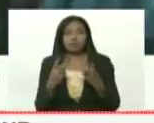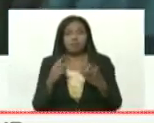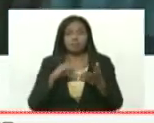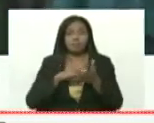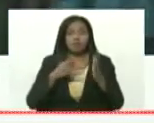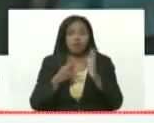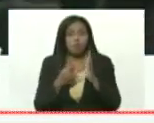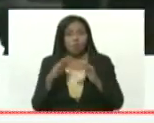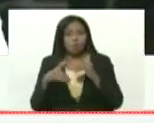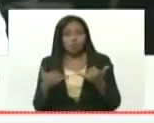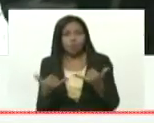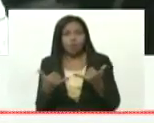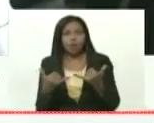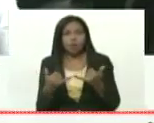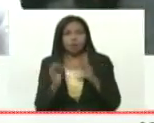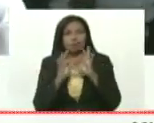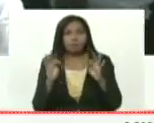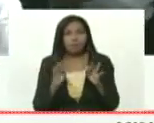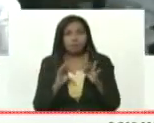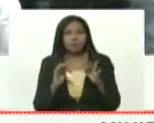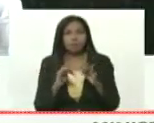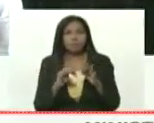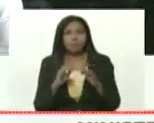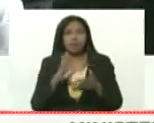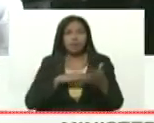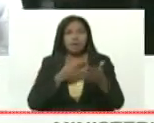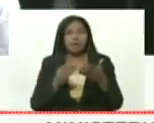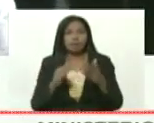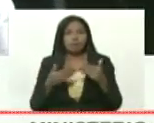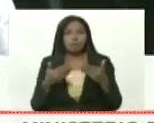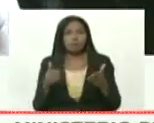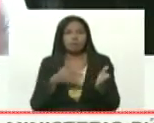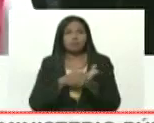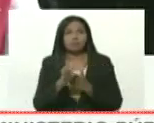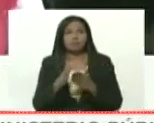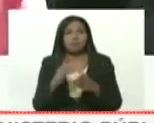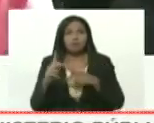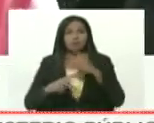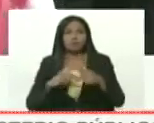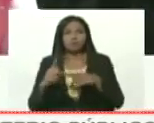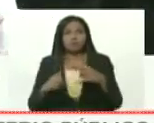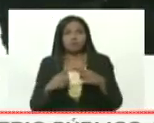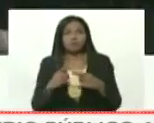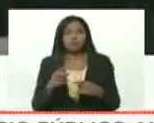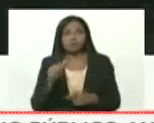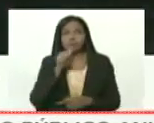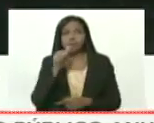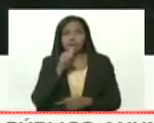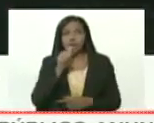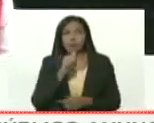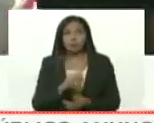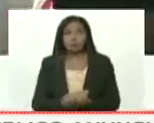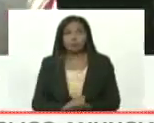tecnológica para el motor y la agenda económica que nos permita garantizar la producción de agua. Del agua.